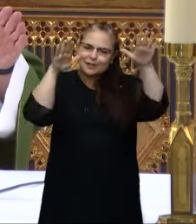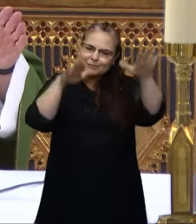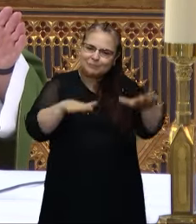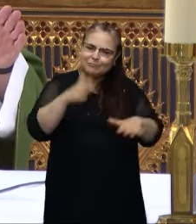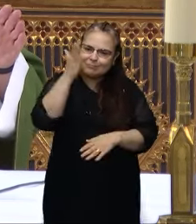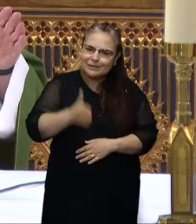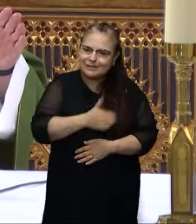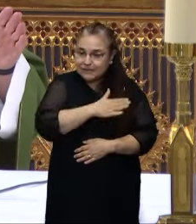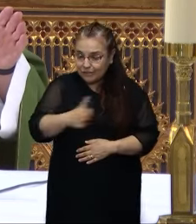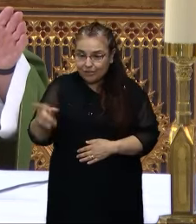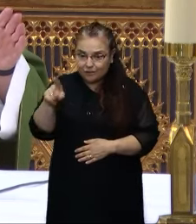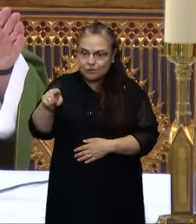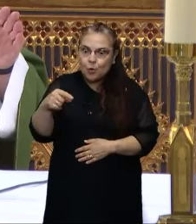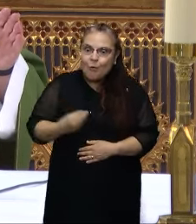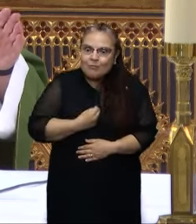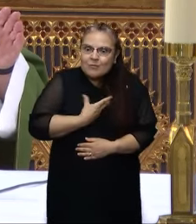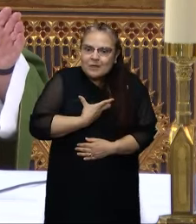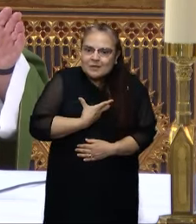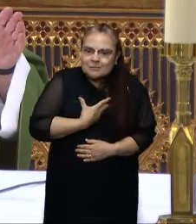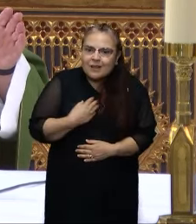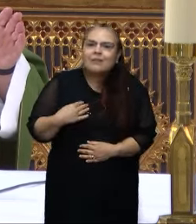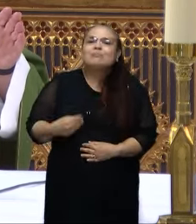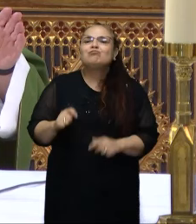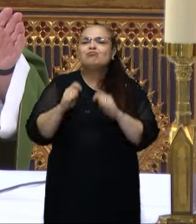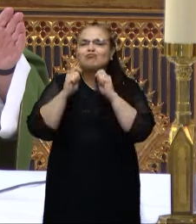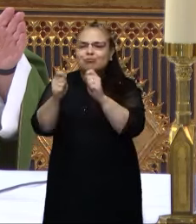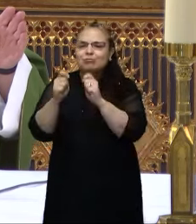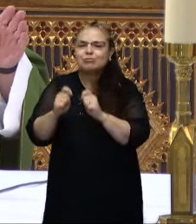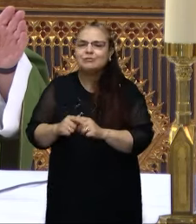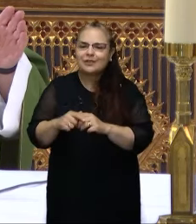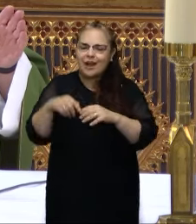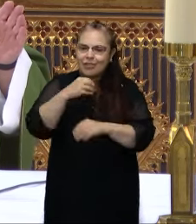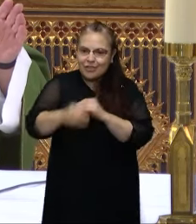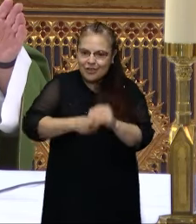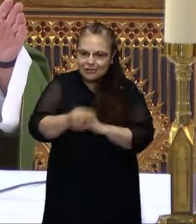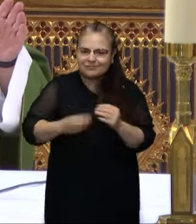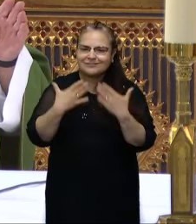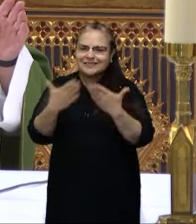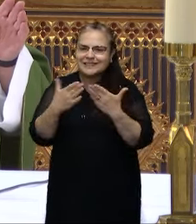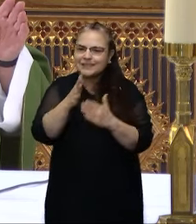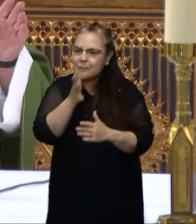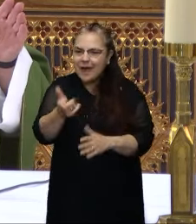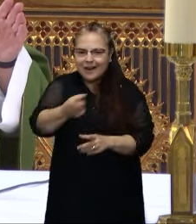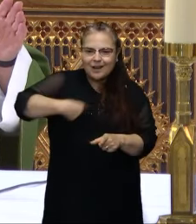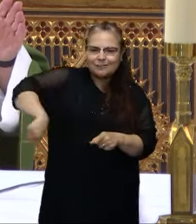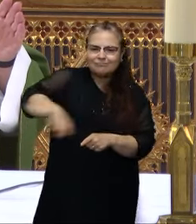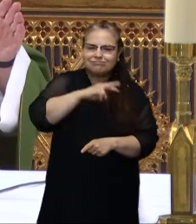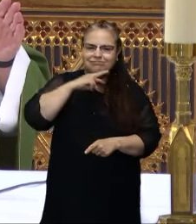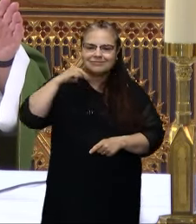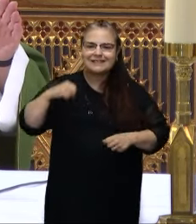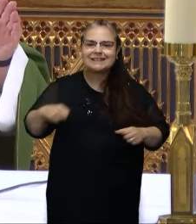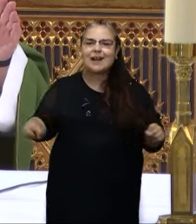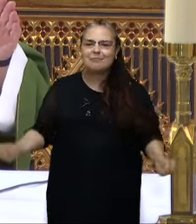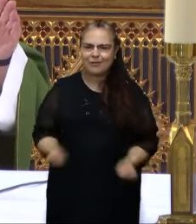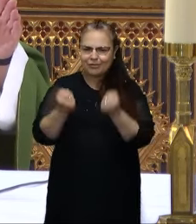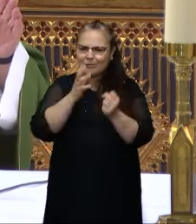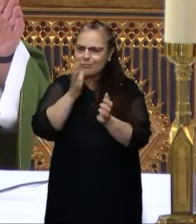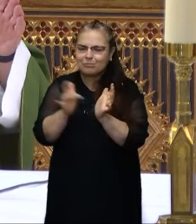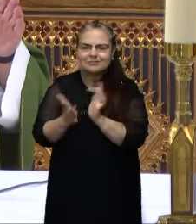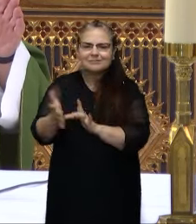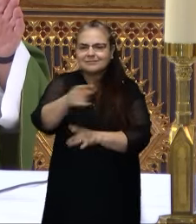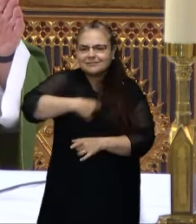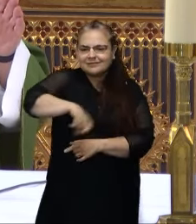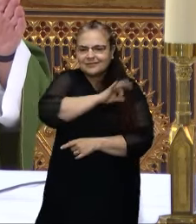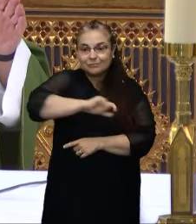enriquecen, tú inspiras y haces tuya nuestra acción de gracias, para que nos sirva de salvación por Cristo, Señor